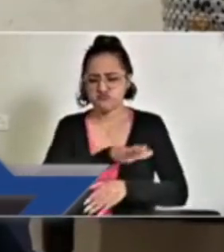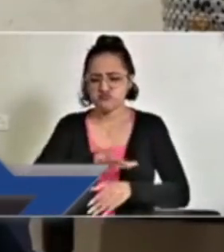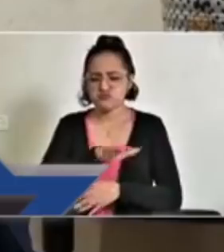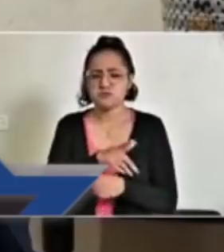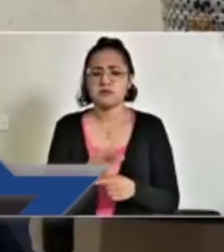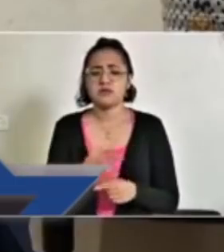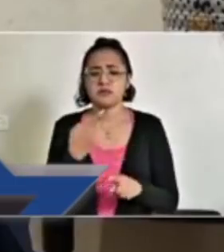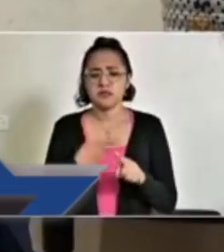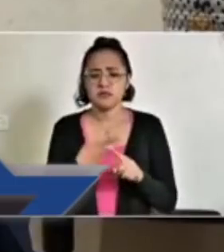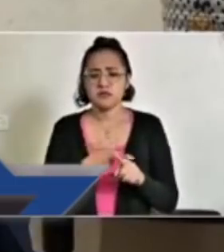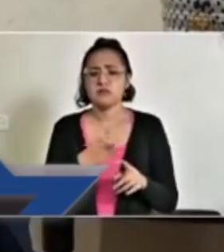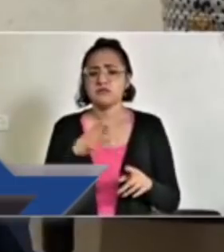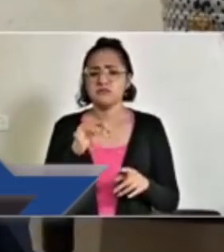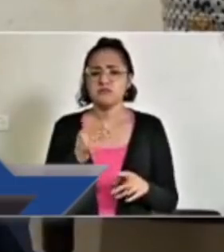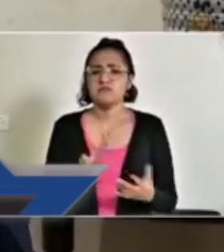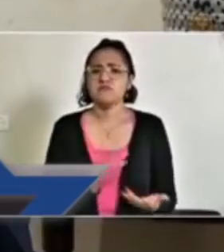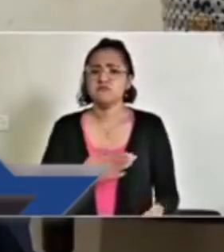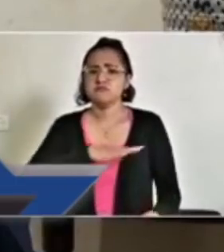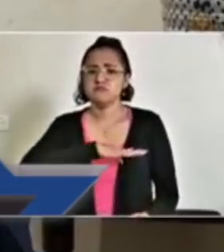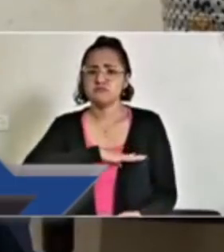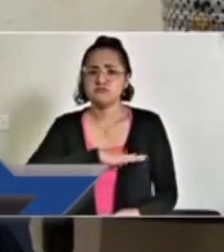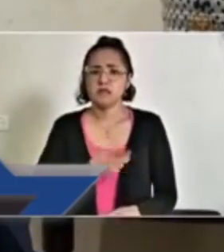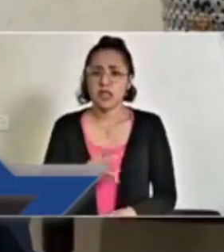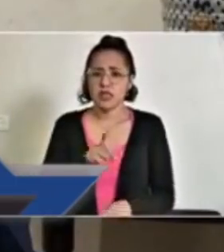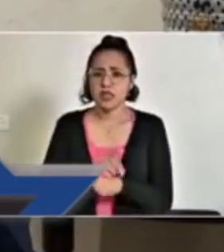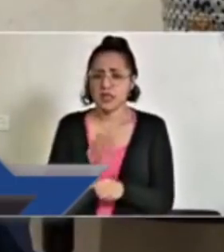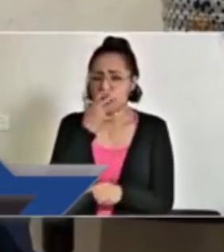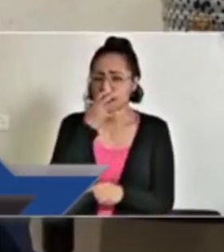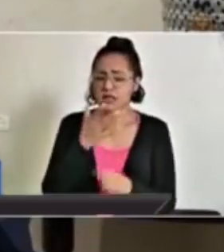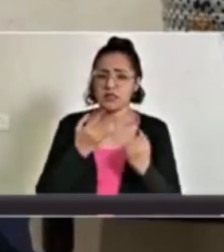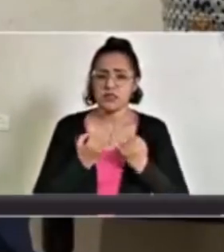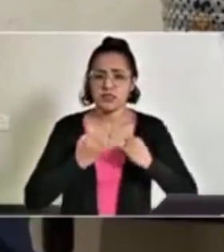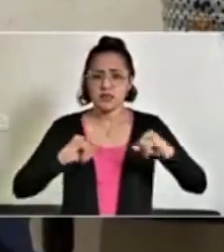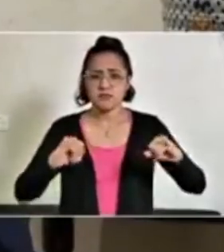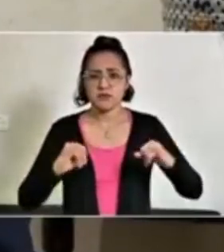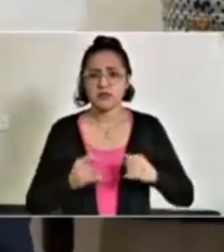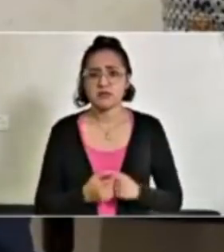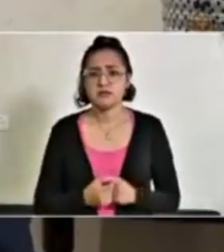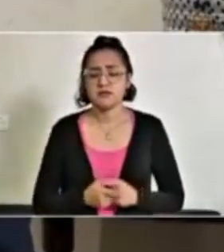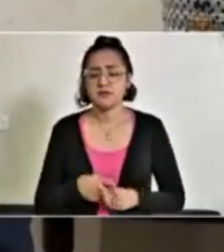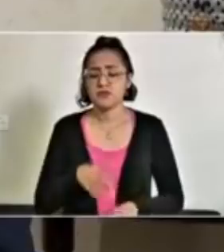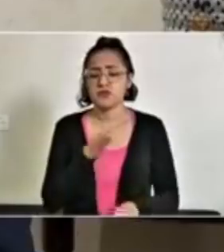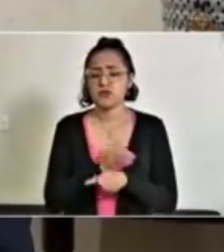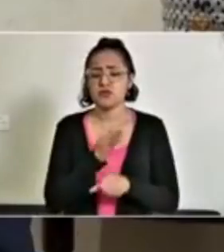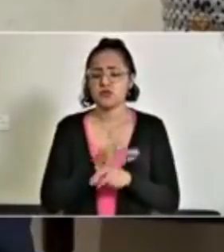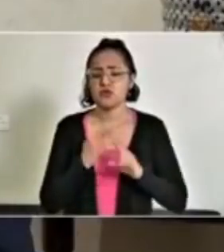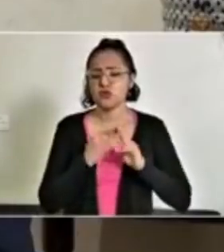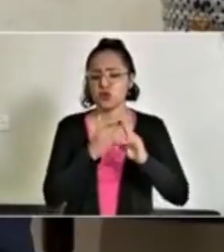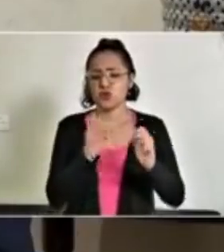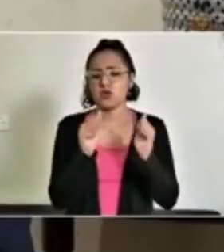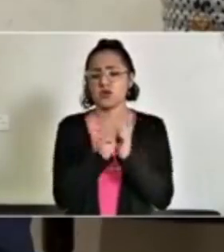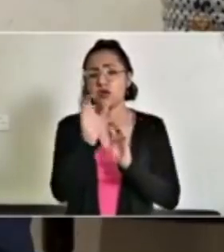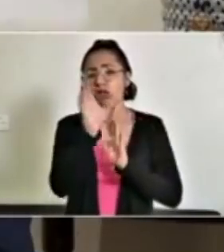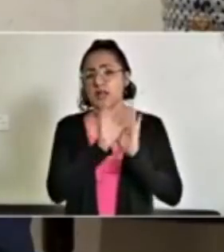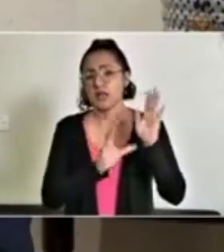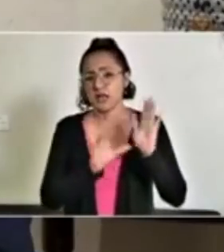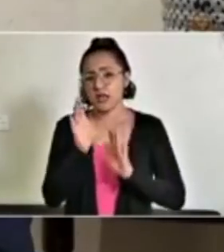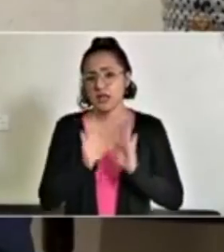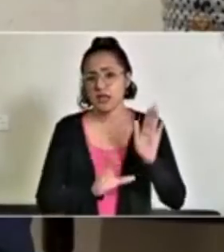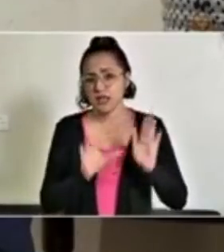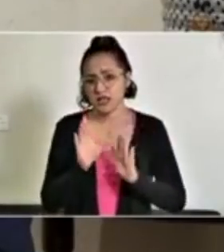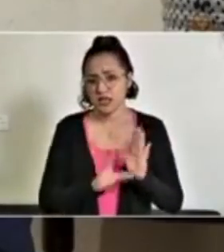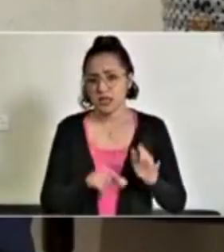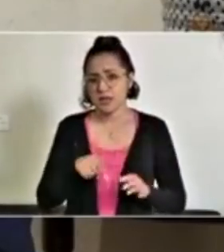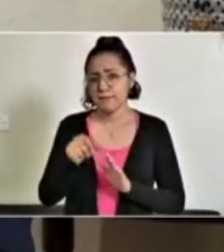la ceremonia del grito de la independencia y que cumplan con el calendario cívico del mes de